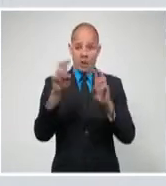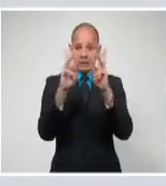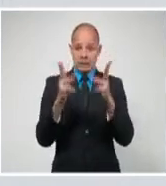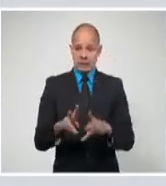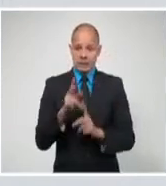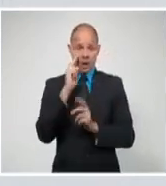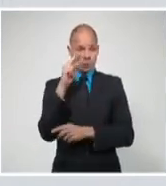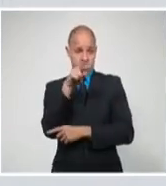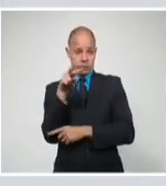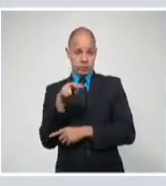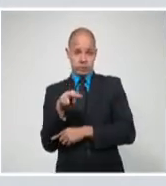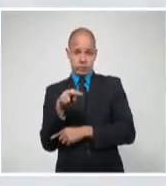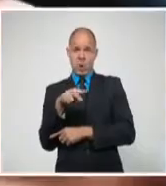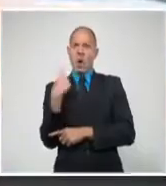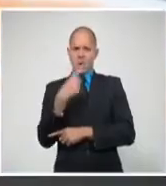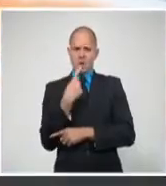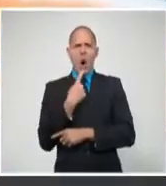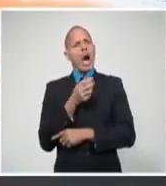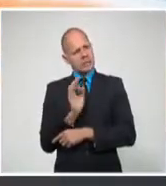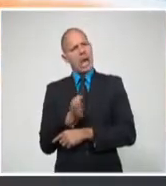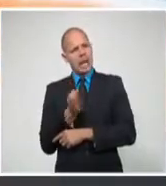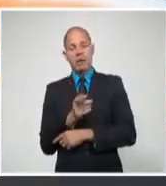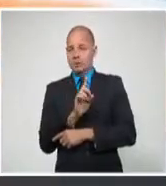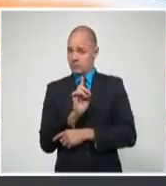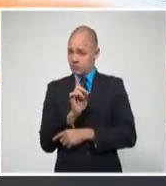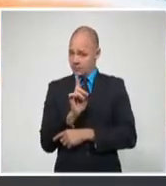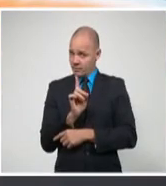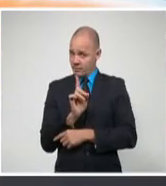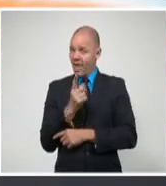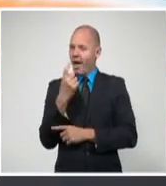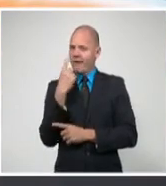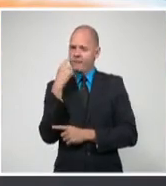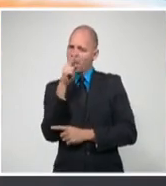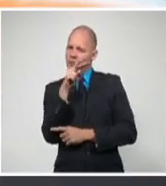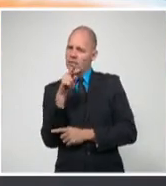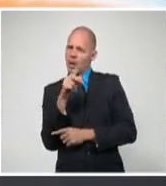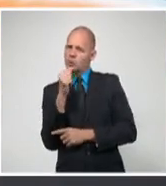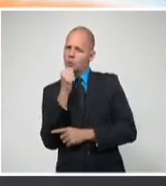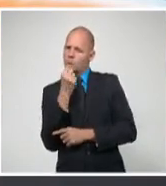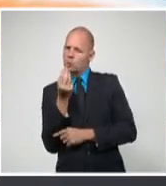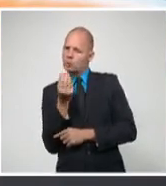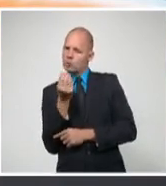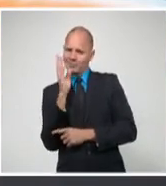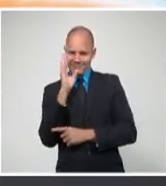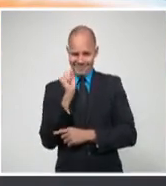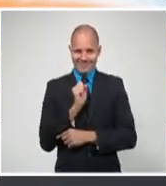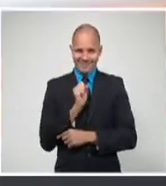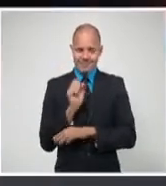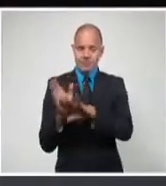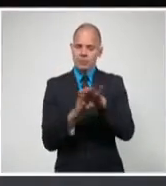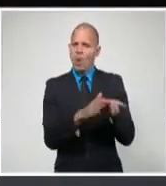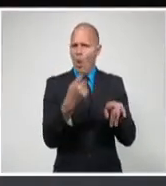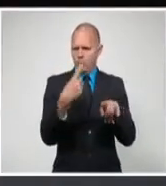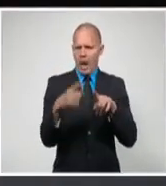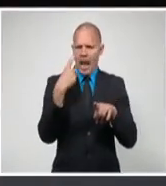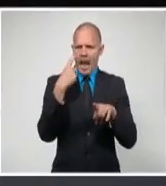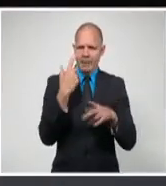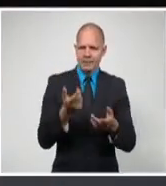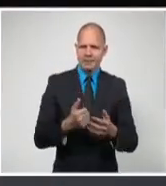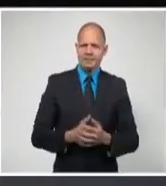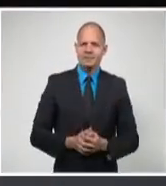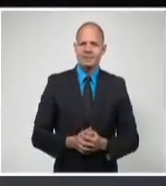acceso abierto en Internet. También vinculado con el escenario digital, otro de los cambios que impulsó la pandemia fue lo que